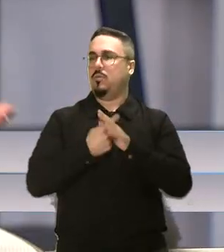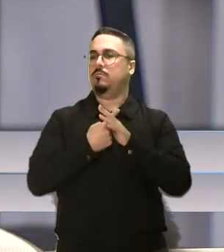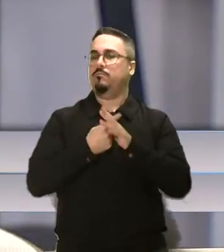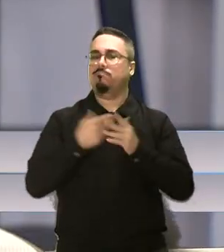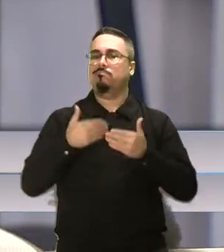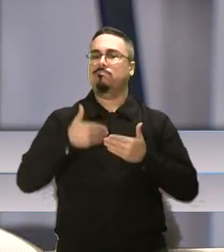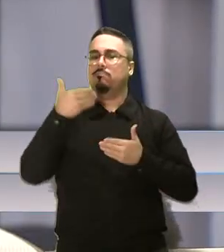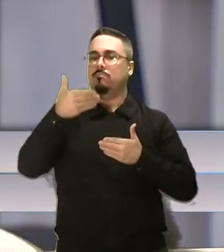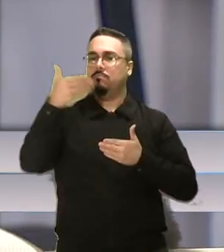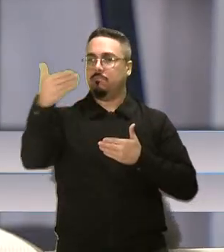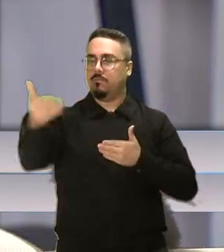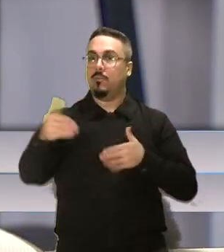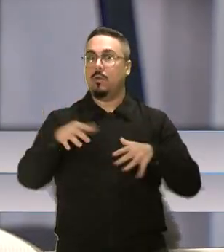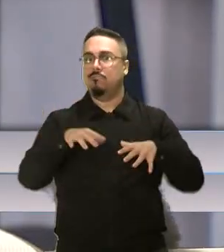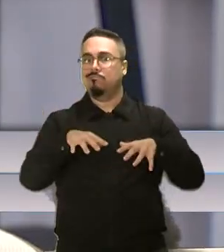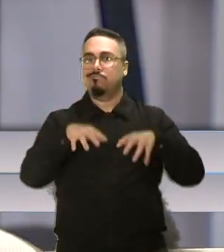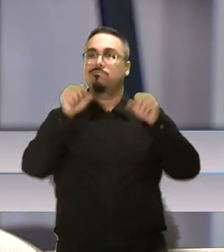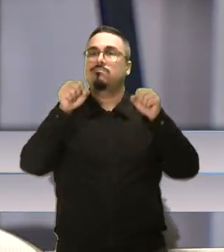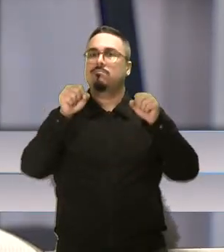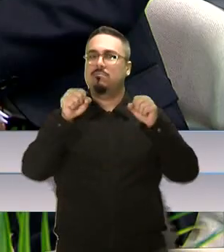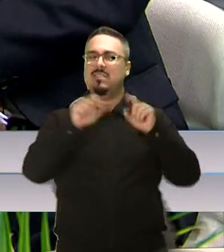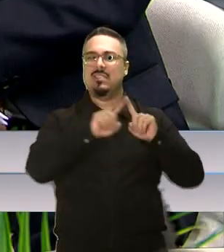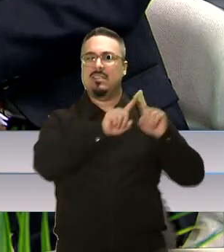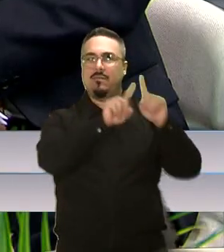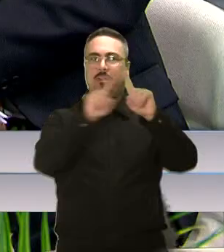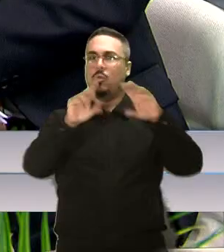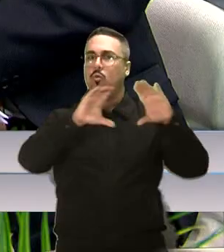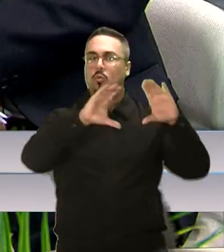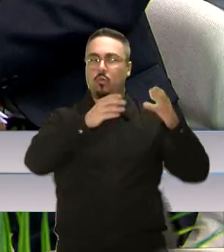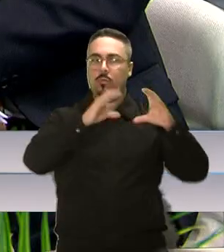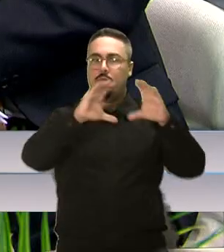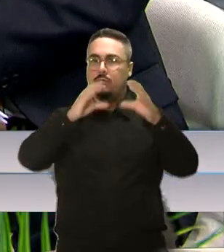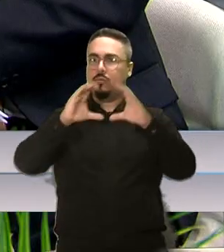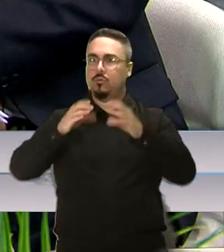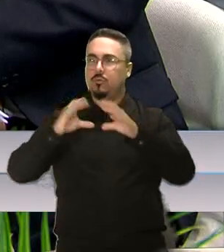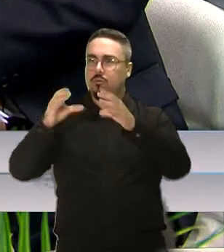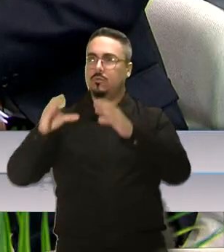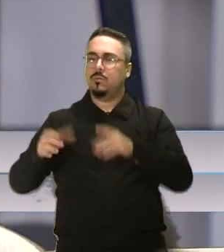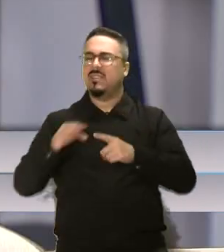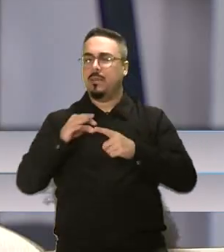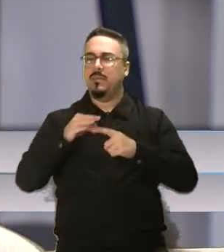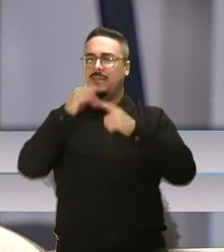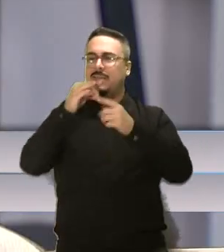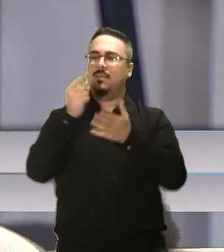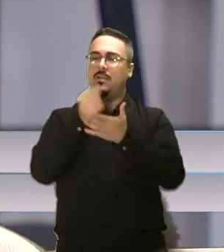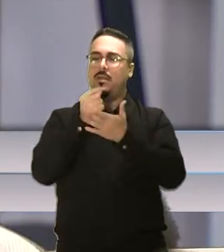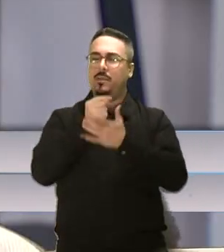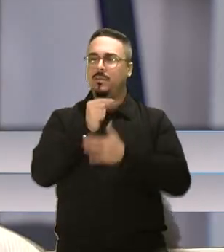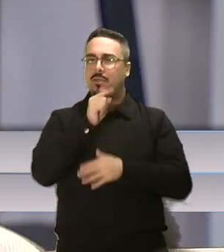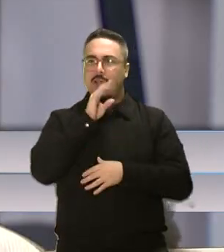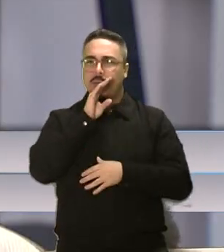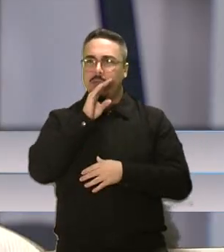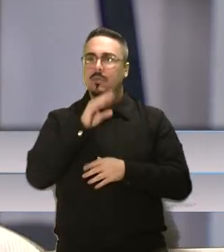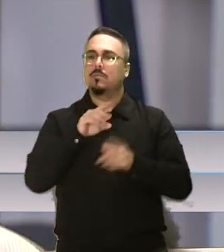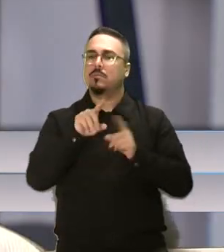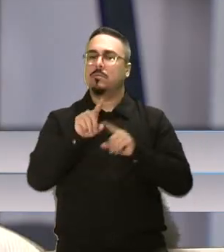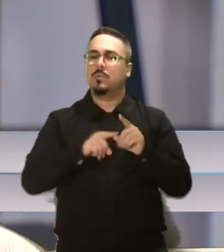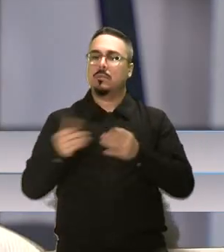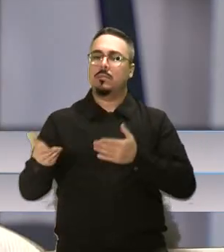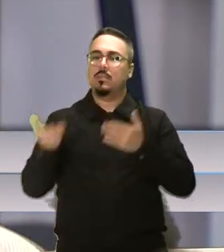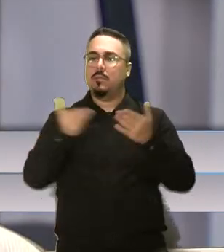tomando forma eh creando diferentes grupos con diferentes especialistas como terapistas del habla no solamente brindamos servicios